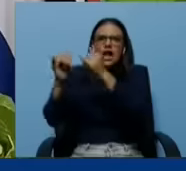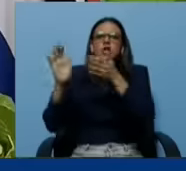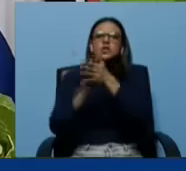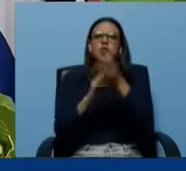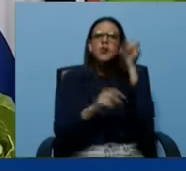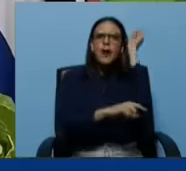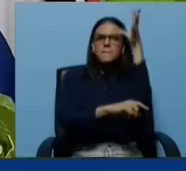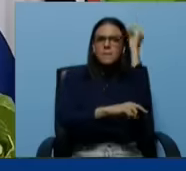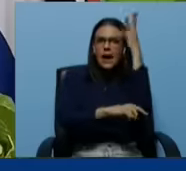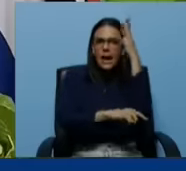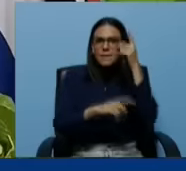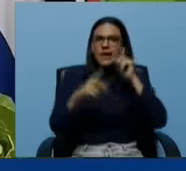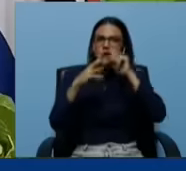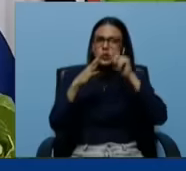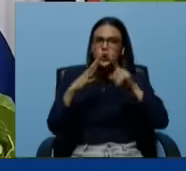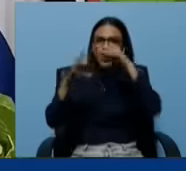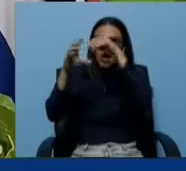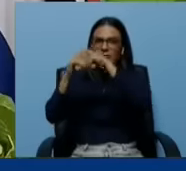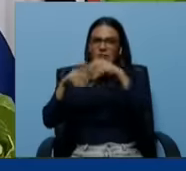parlamento